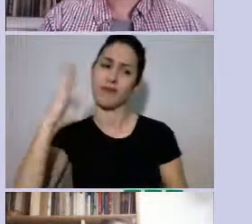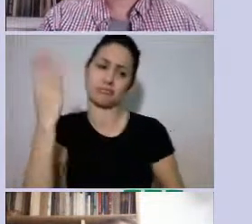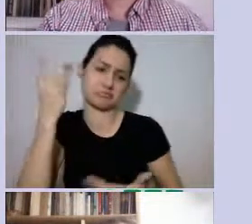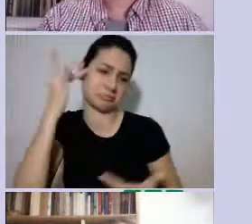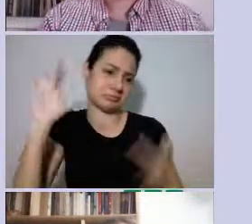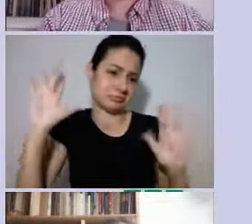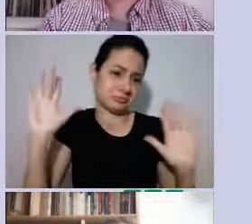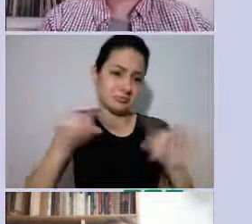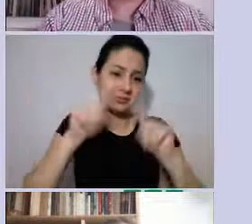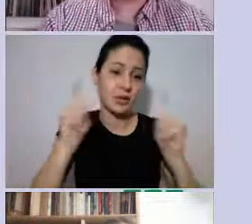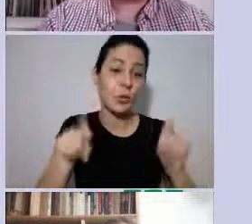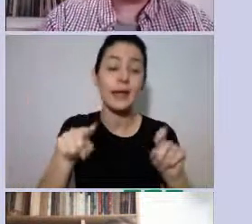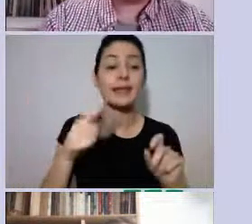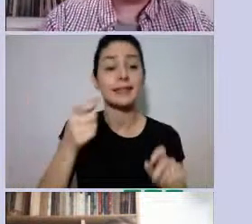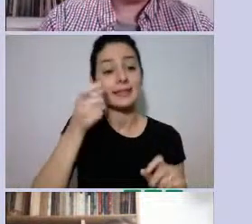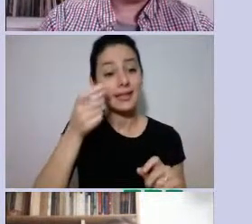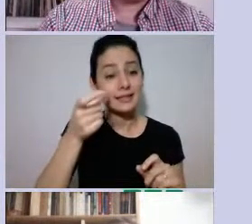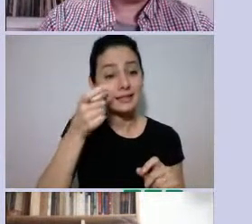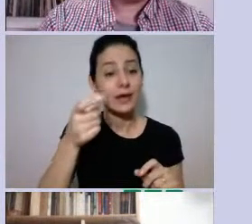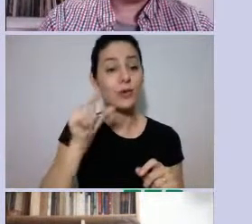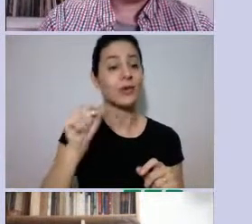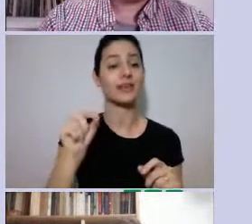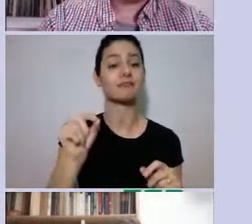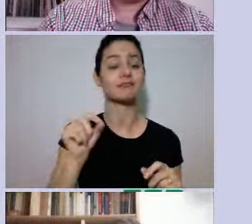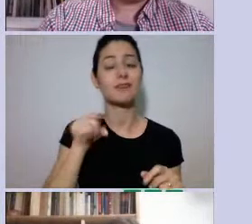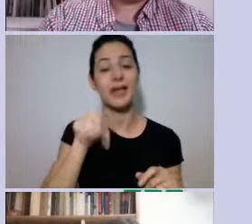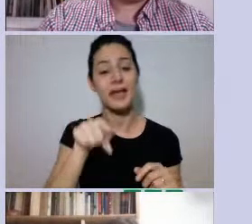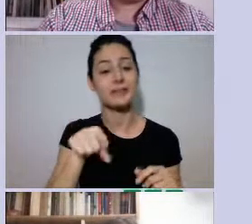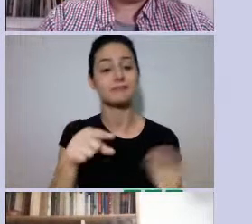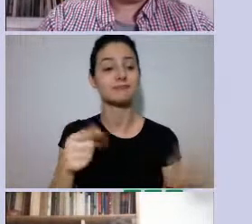y lo que yo quiero mostrar son las tensiones.